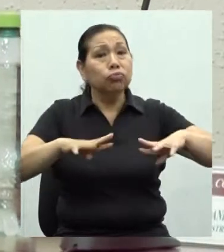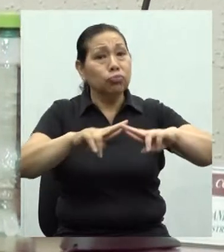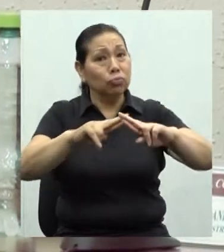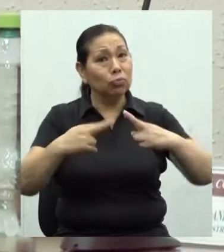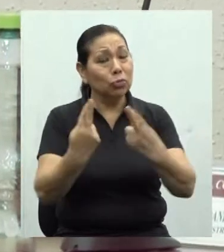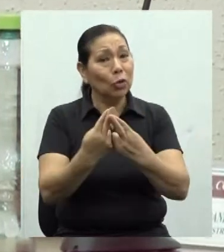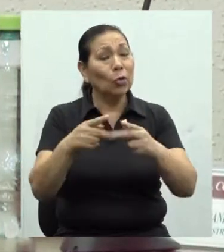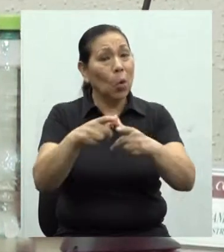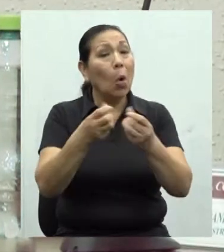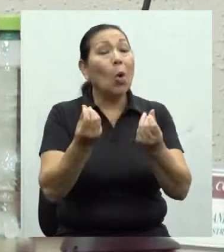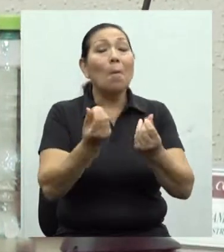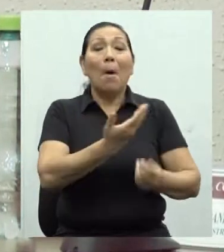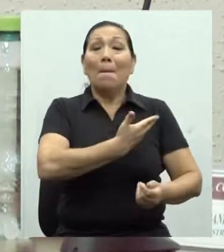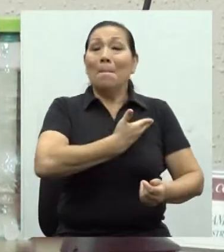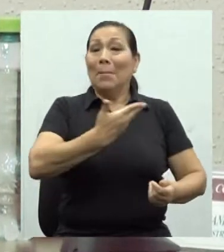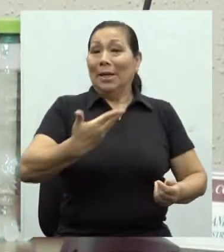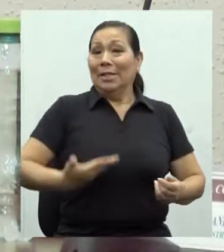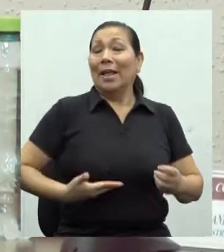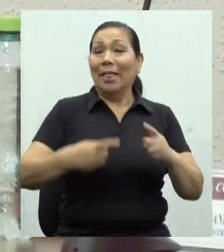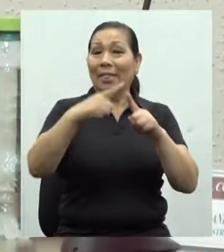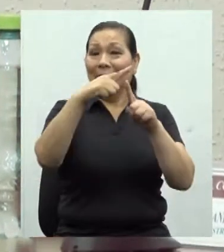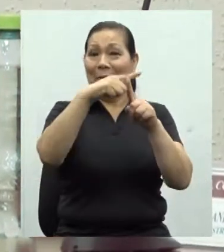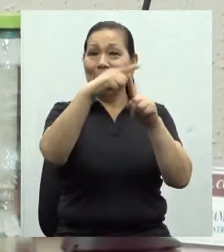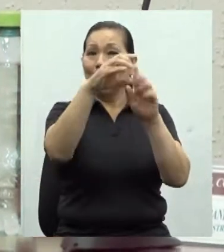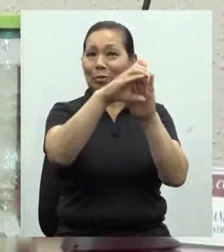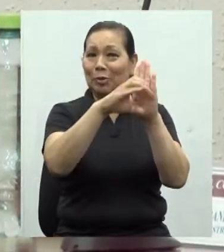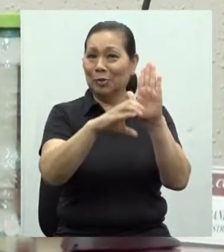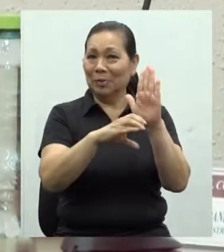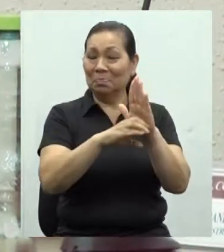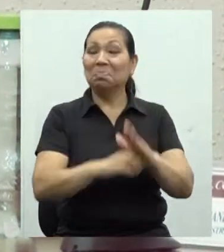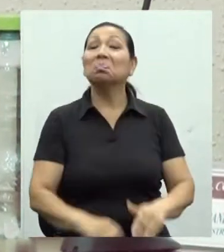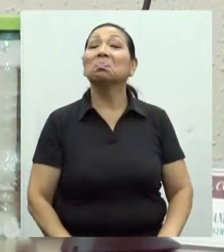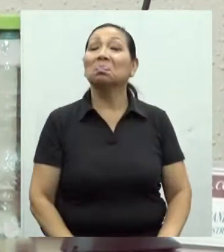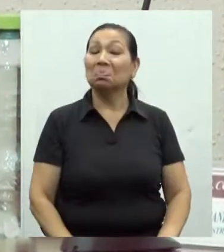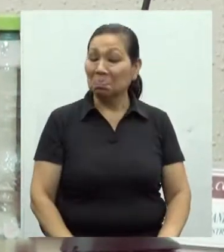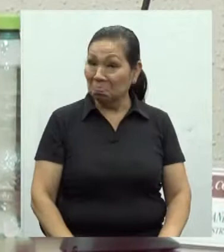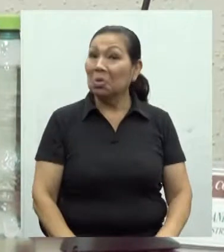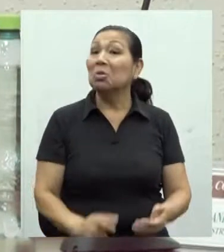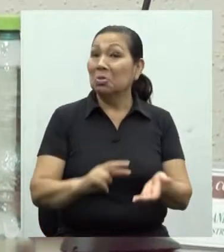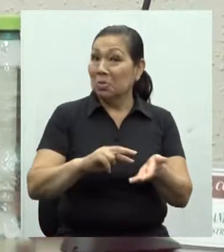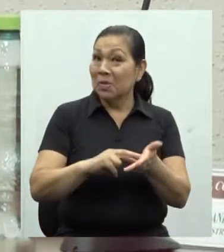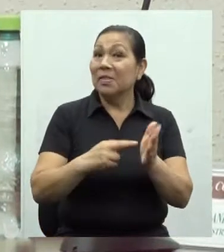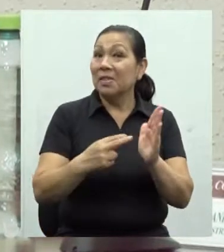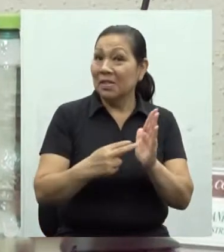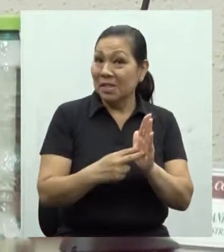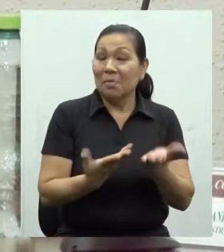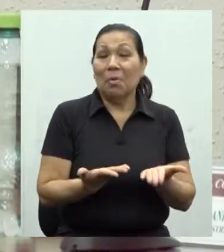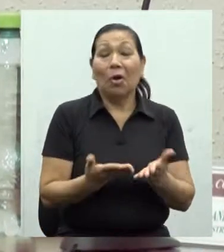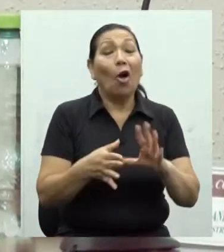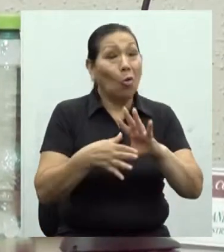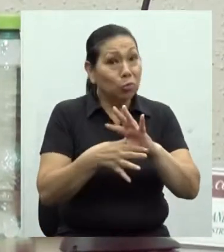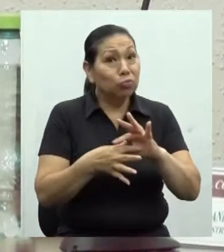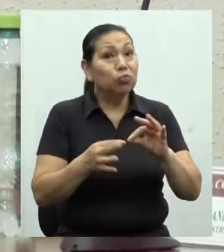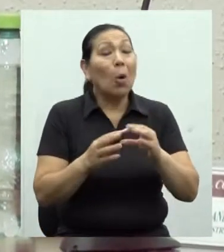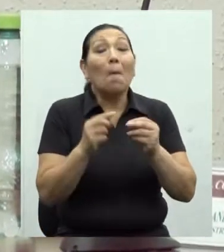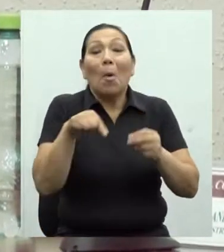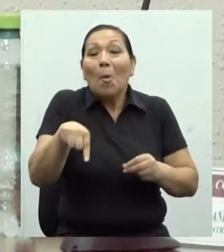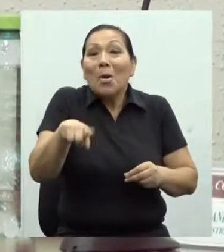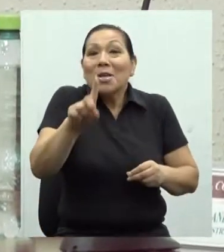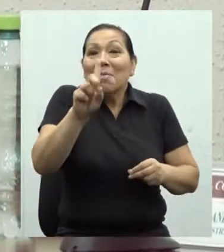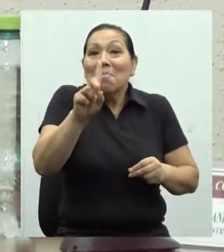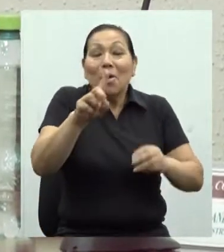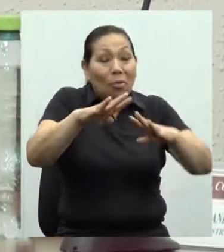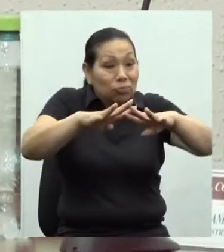esta ciudad como presidenta del Tribunal Constitucional. Es un acto simbólico e histórico porque es la